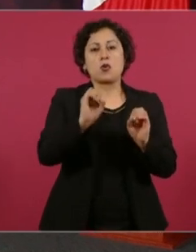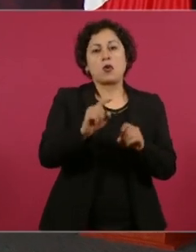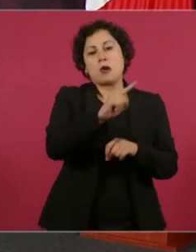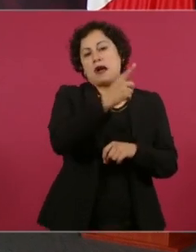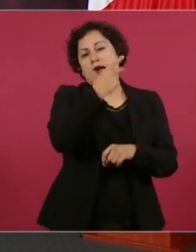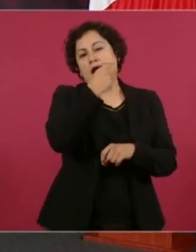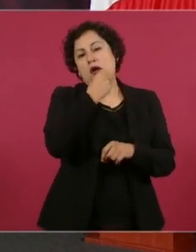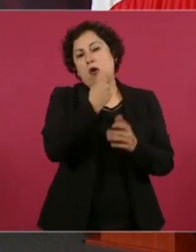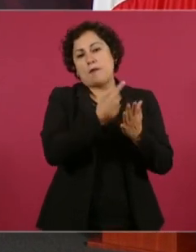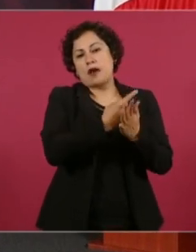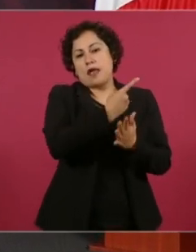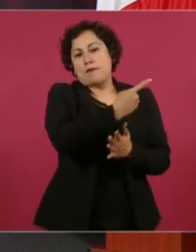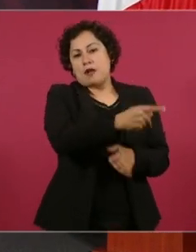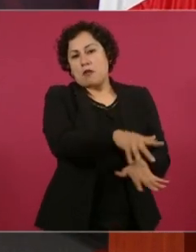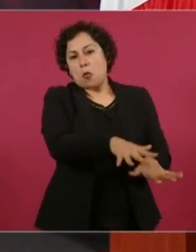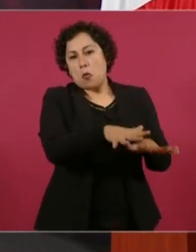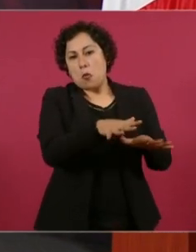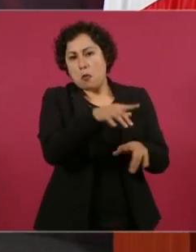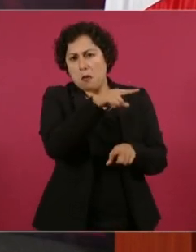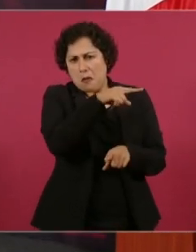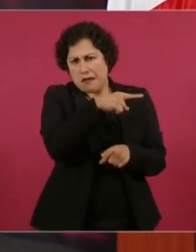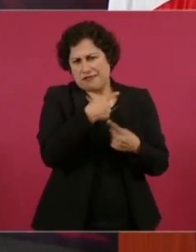premiado.